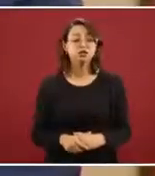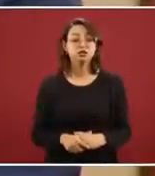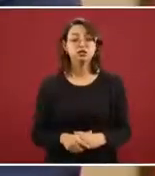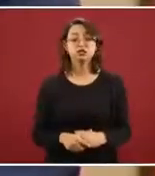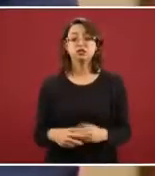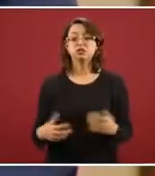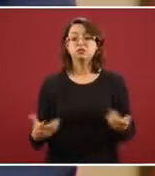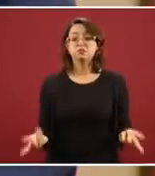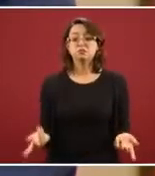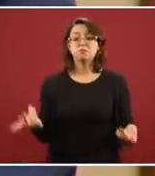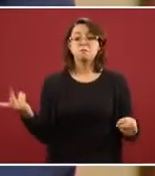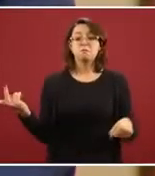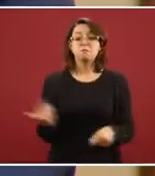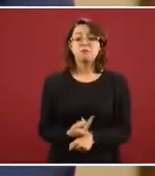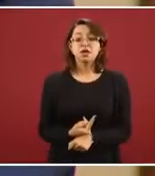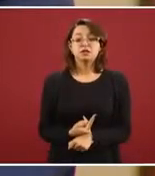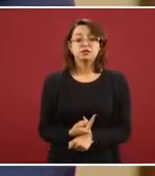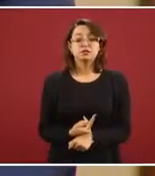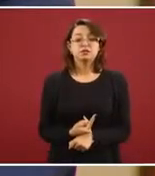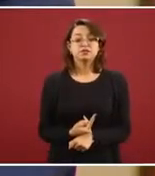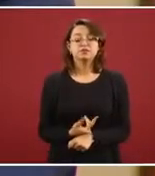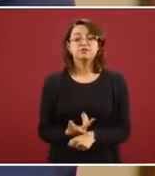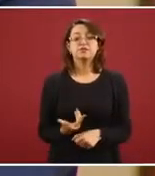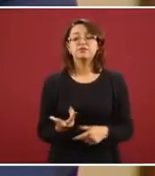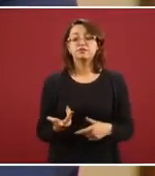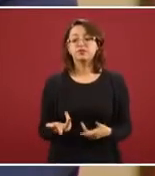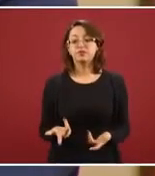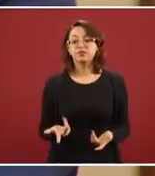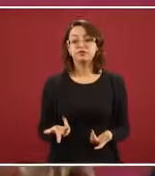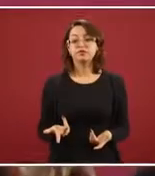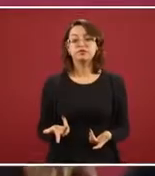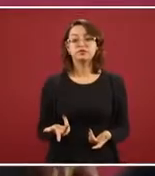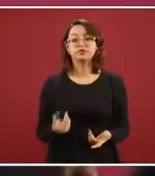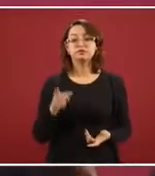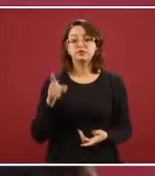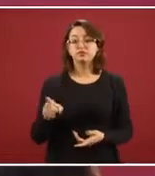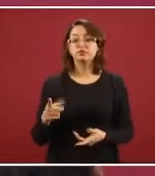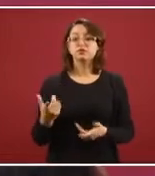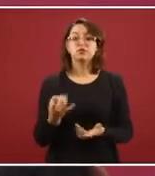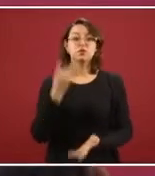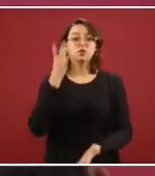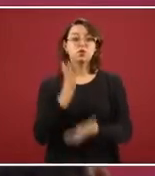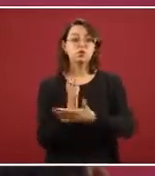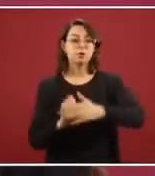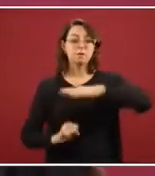y nada más se hicieron los cimientos